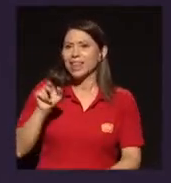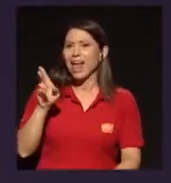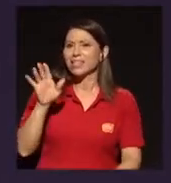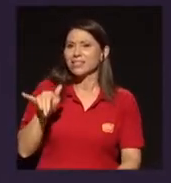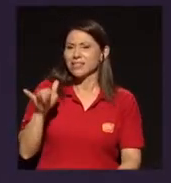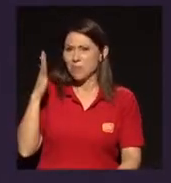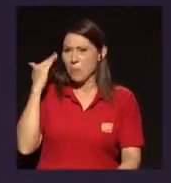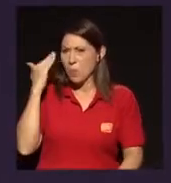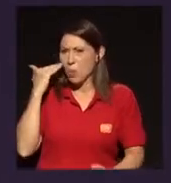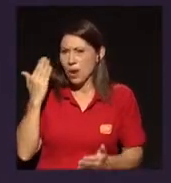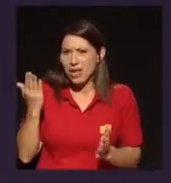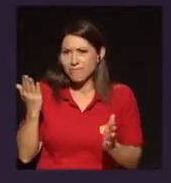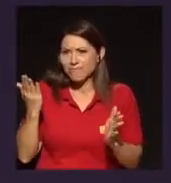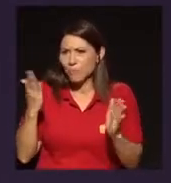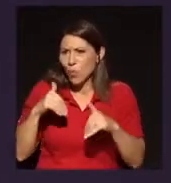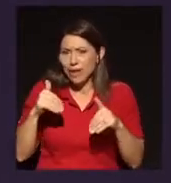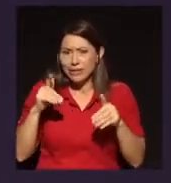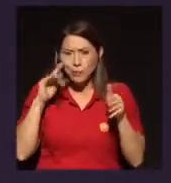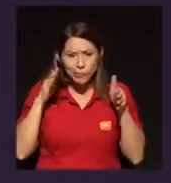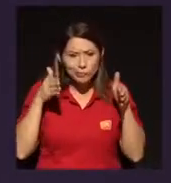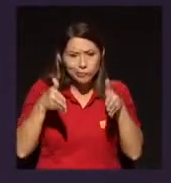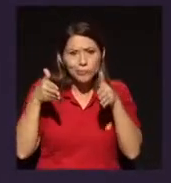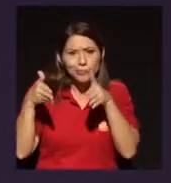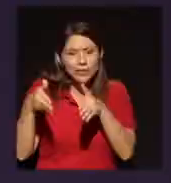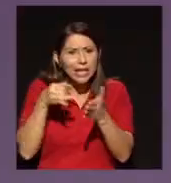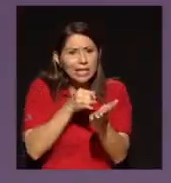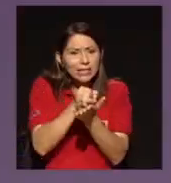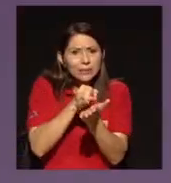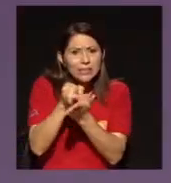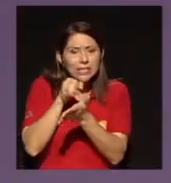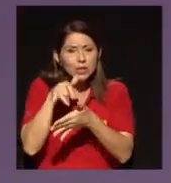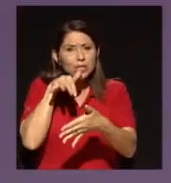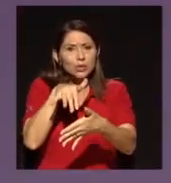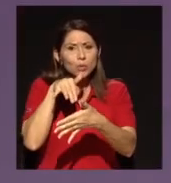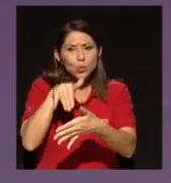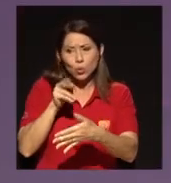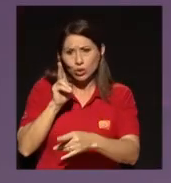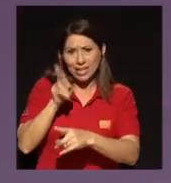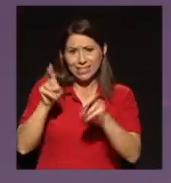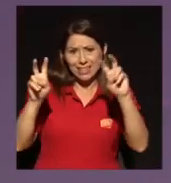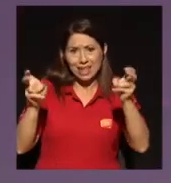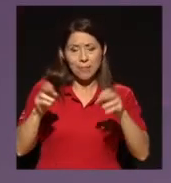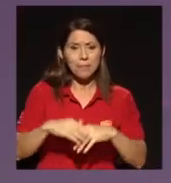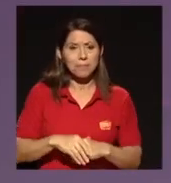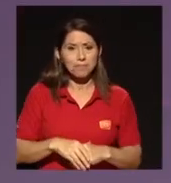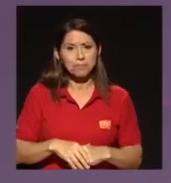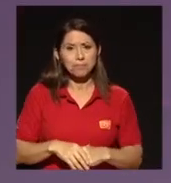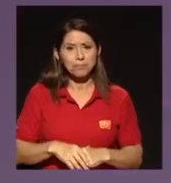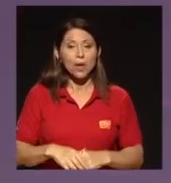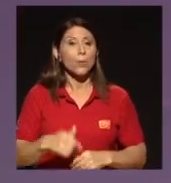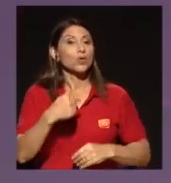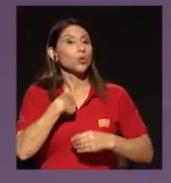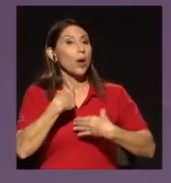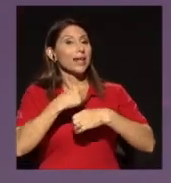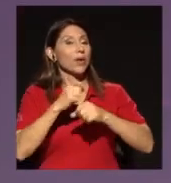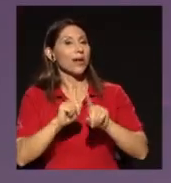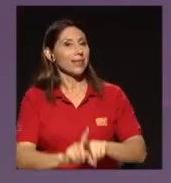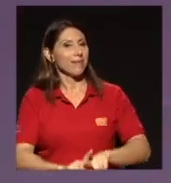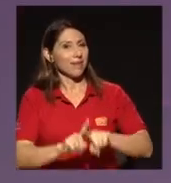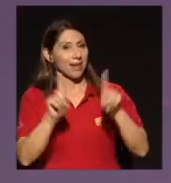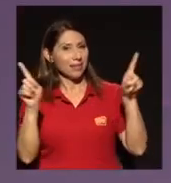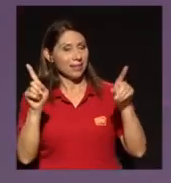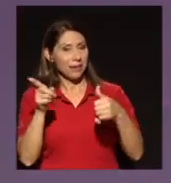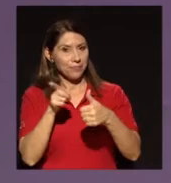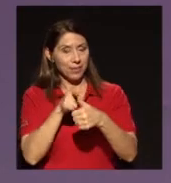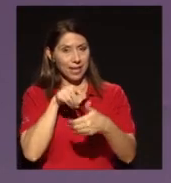escasez de abordajes, de estudios, de investigaciones en este tema? Bueno, yo haría una diferencia entre lo que son los